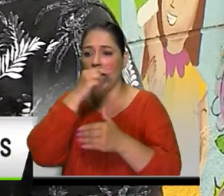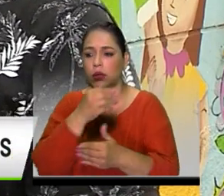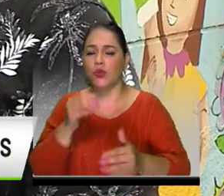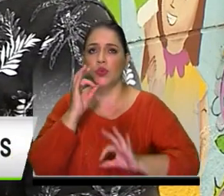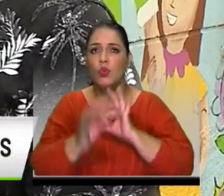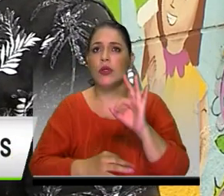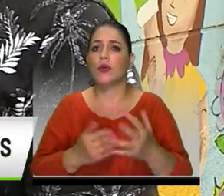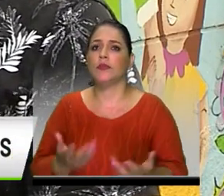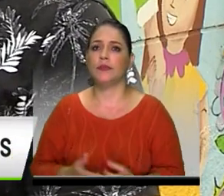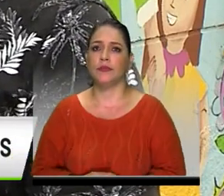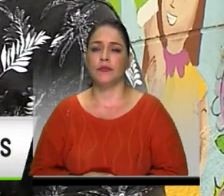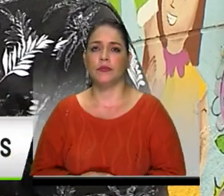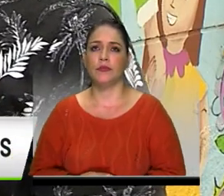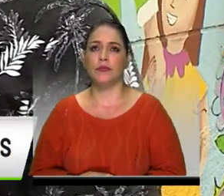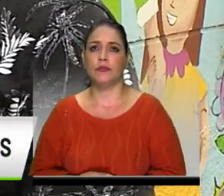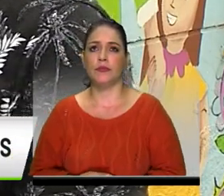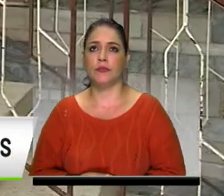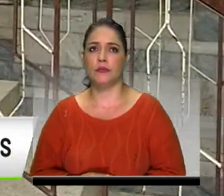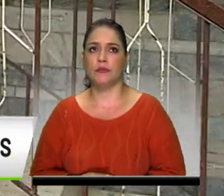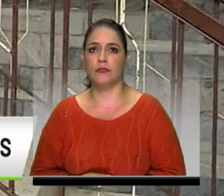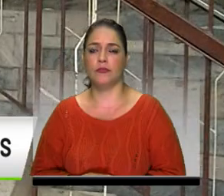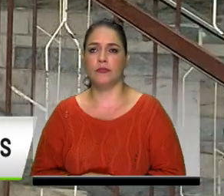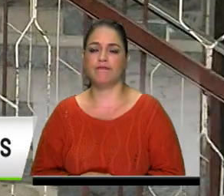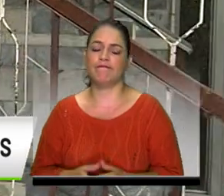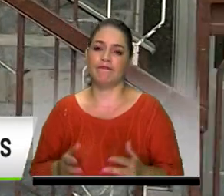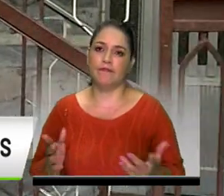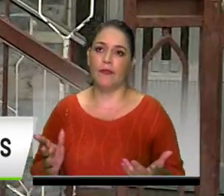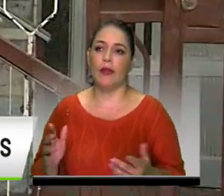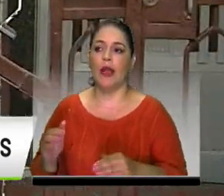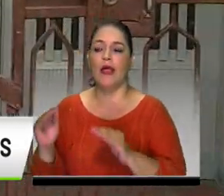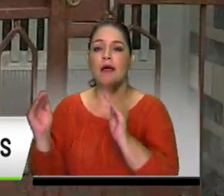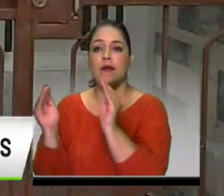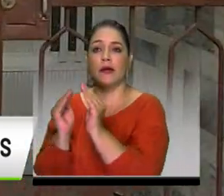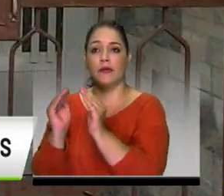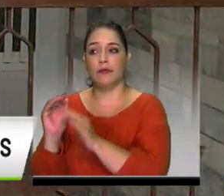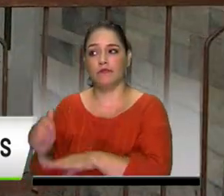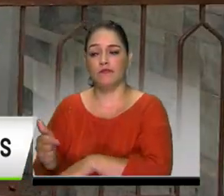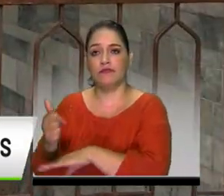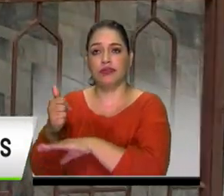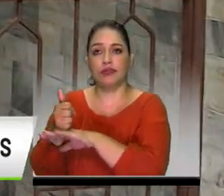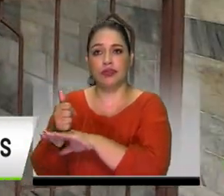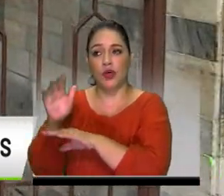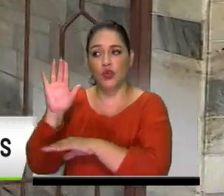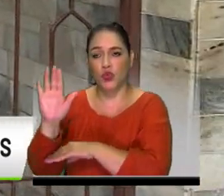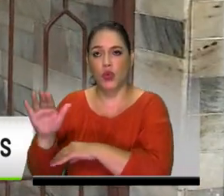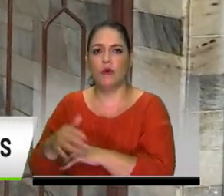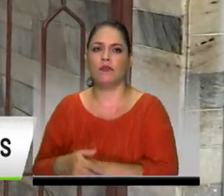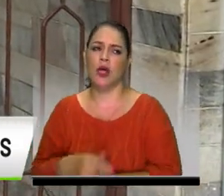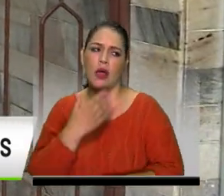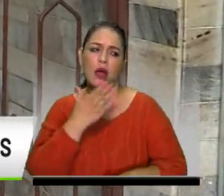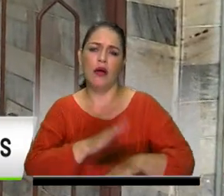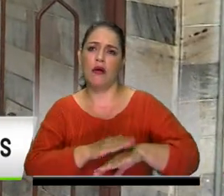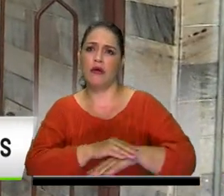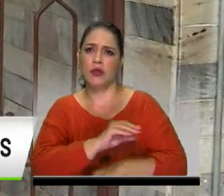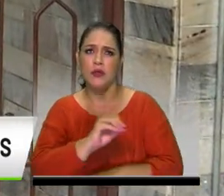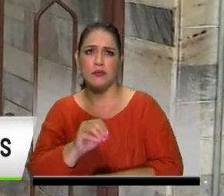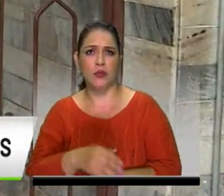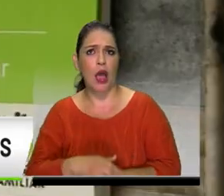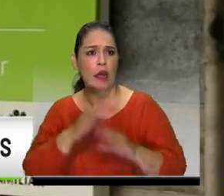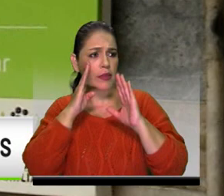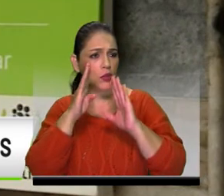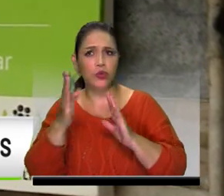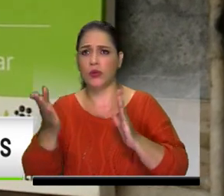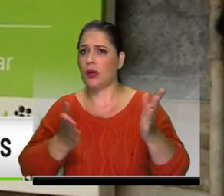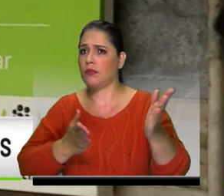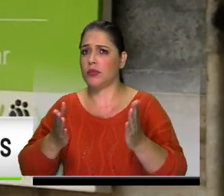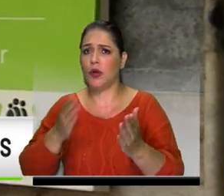dificulta tener alguien que nos cuide a los niños. La Dirección Regional del Instituto Colombiano de Bienestar Familiar aseguró que nunca han dejado de brindar